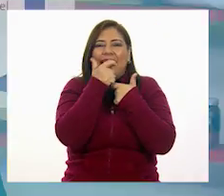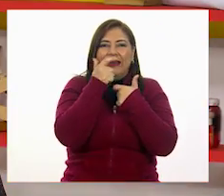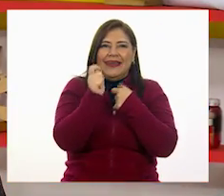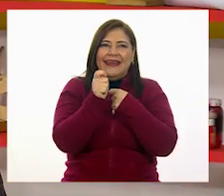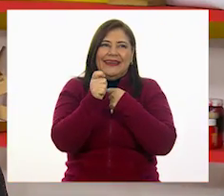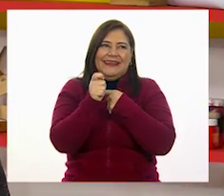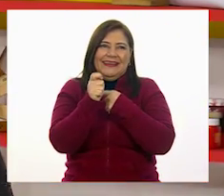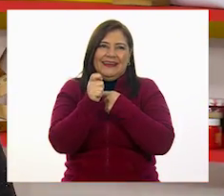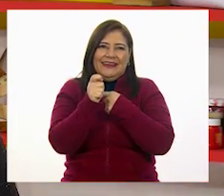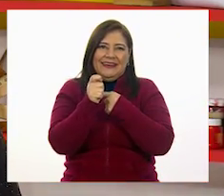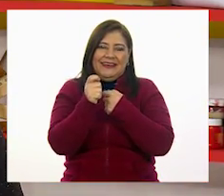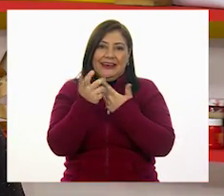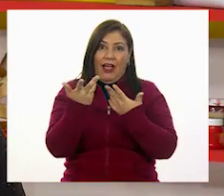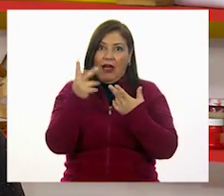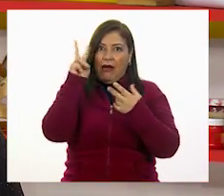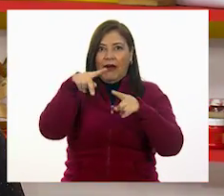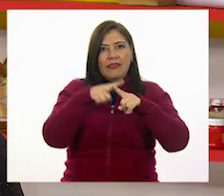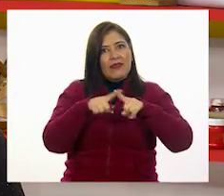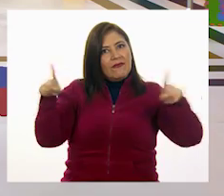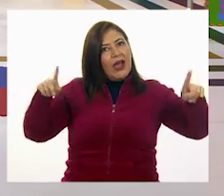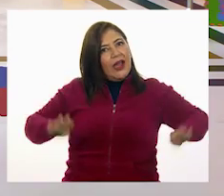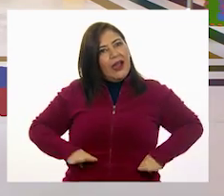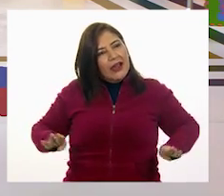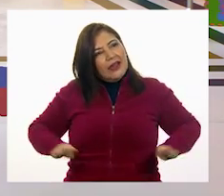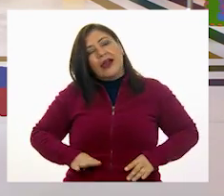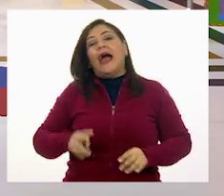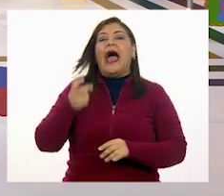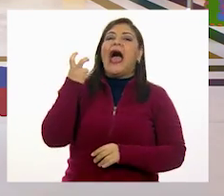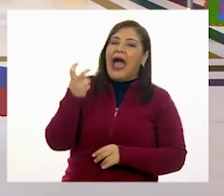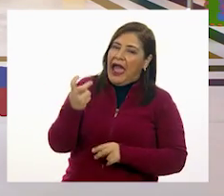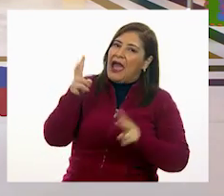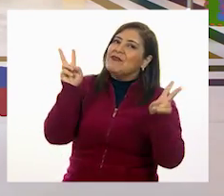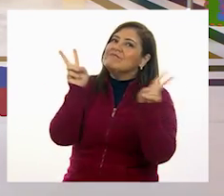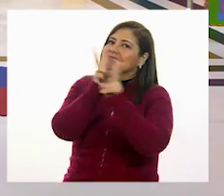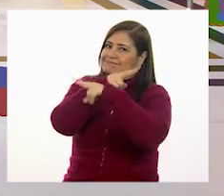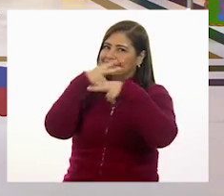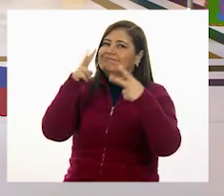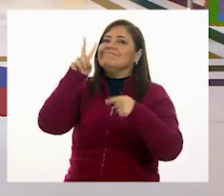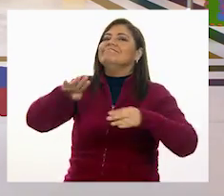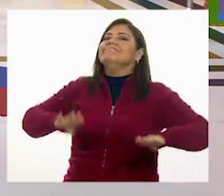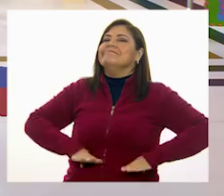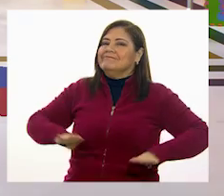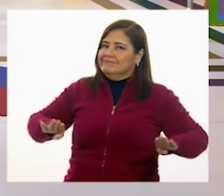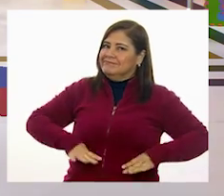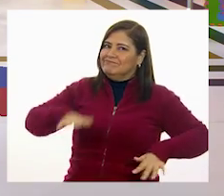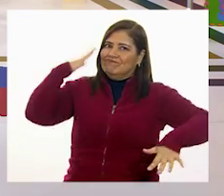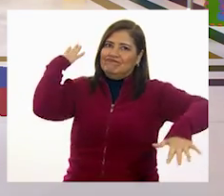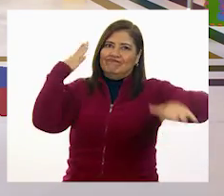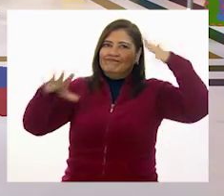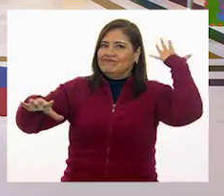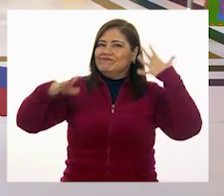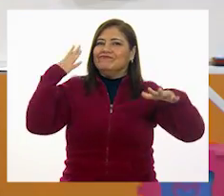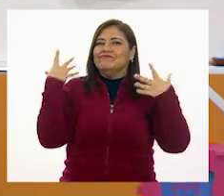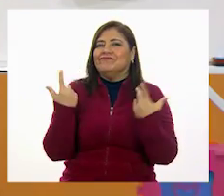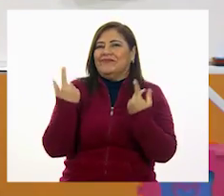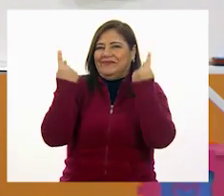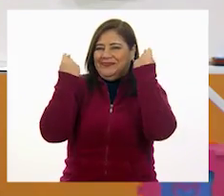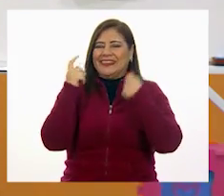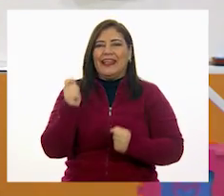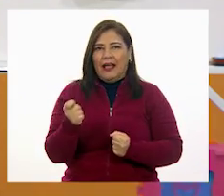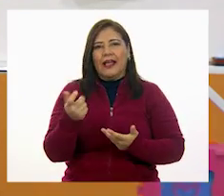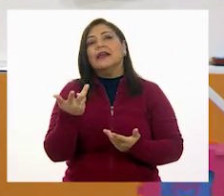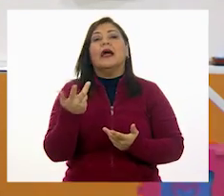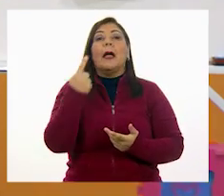¡Qué diferente, profe Ramiro! ¿Verdad que sí? Ese viento sí era muy travieso. Muy travieso. Y miren,